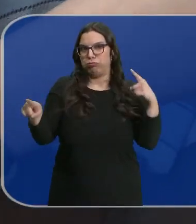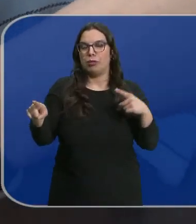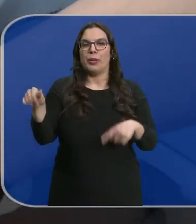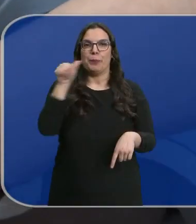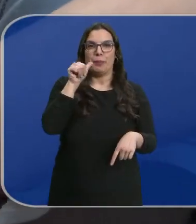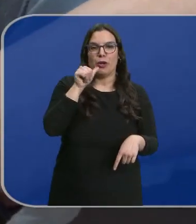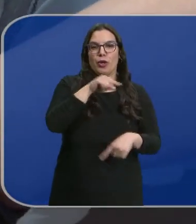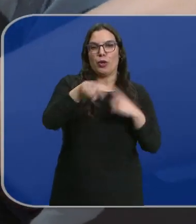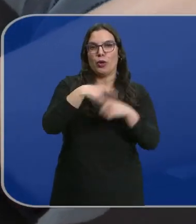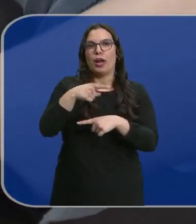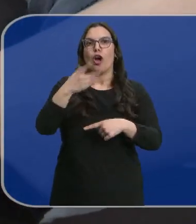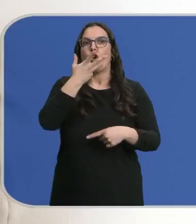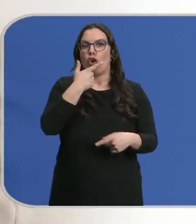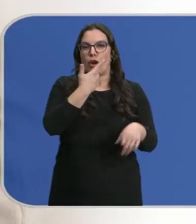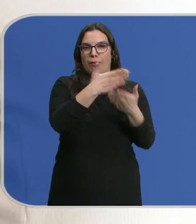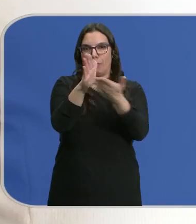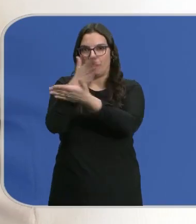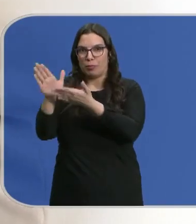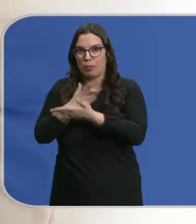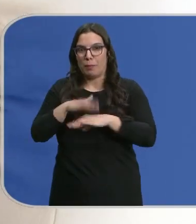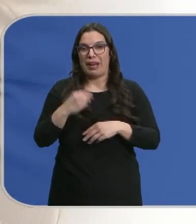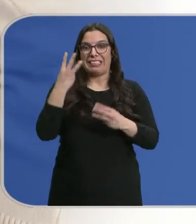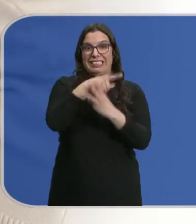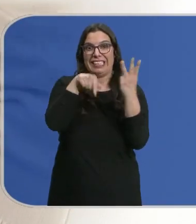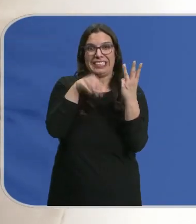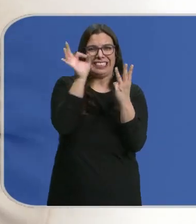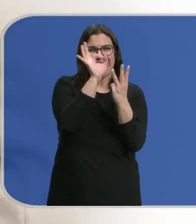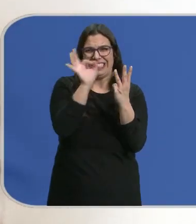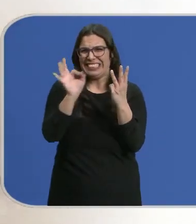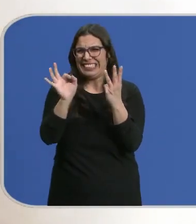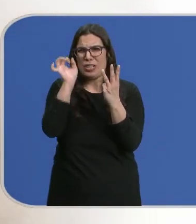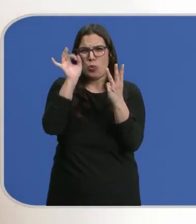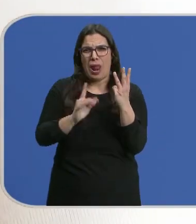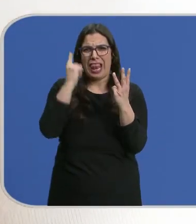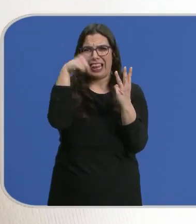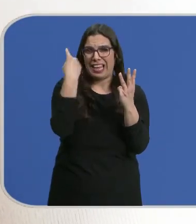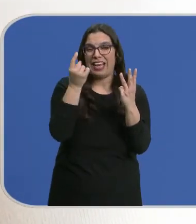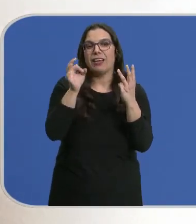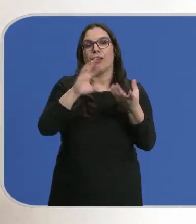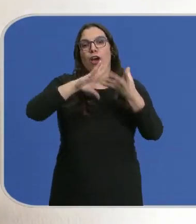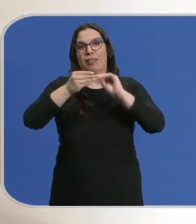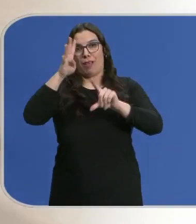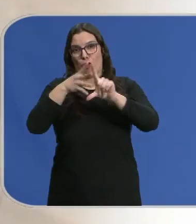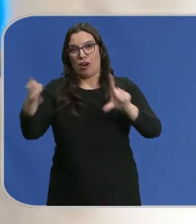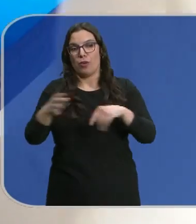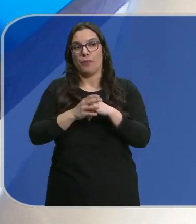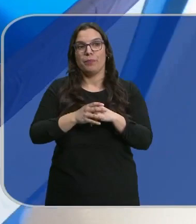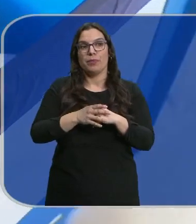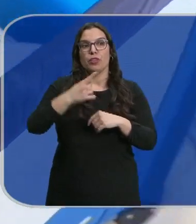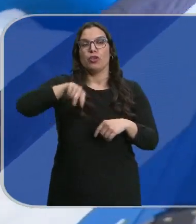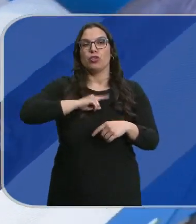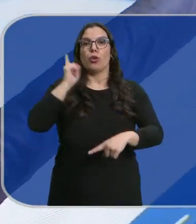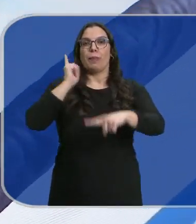biberones por horas, colores estratégicos para diferenciar a 3 trillizos que parecen indistinguibles y horarios adaptados. Hemos decidido partir la